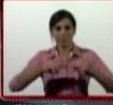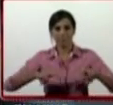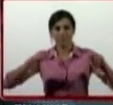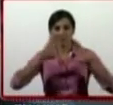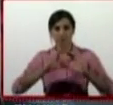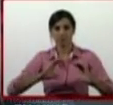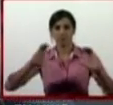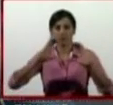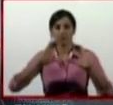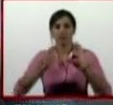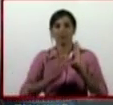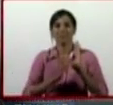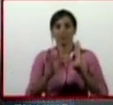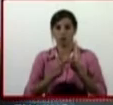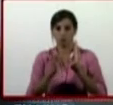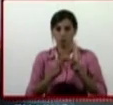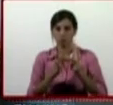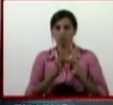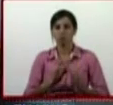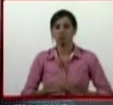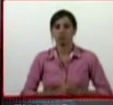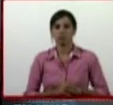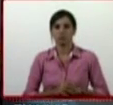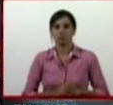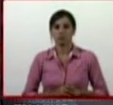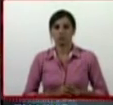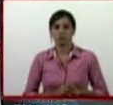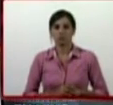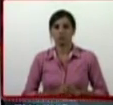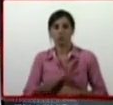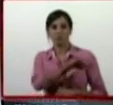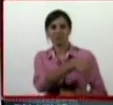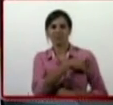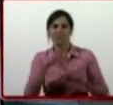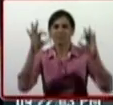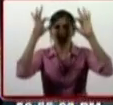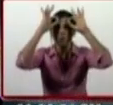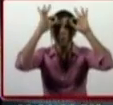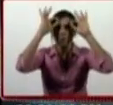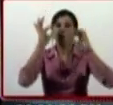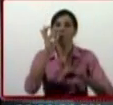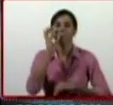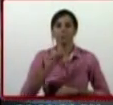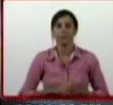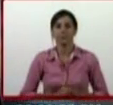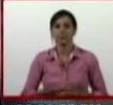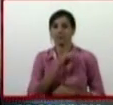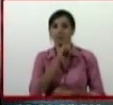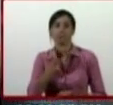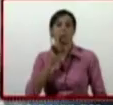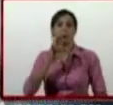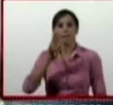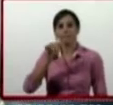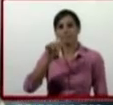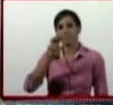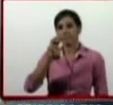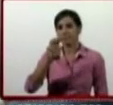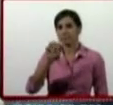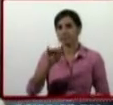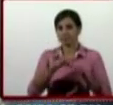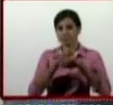y Tecnológicas de la Universidad Simón Rodríguez, camarada Palminio Rodríguez. Aquí